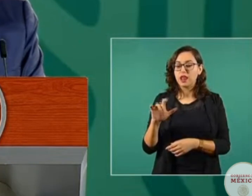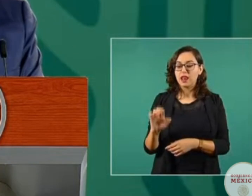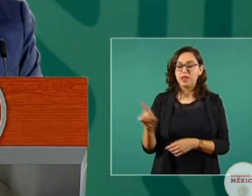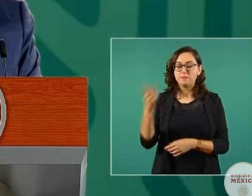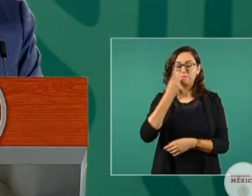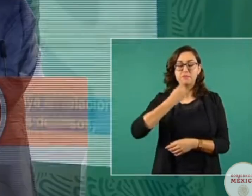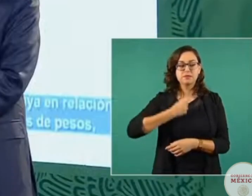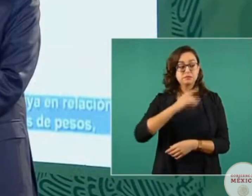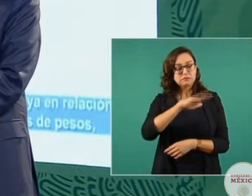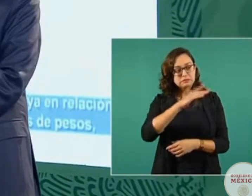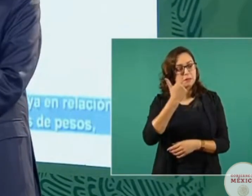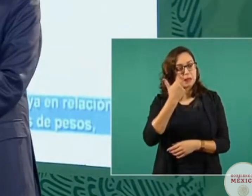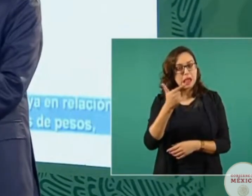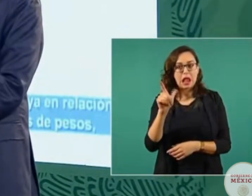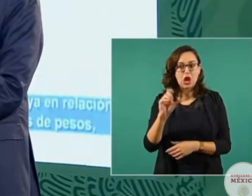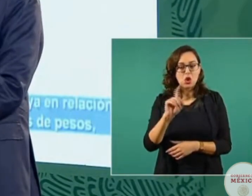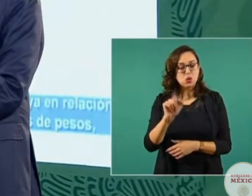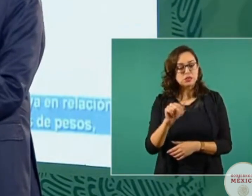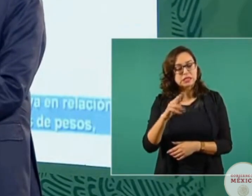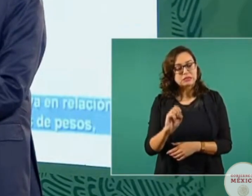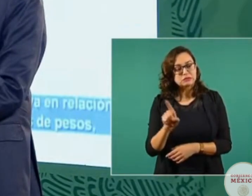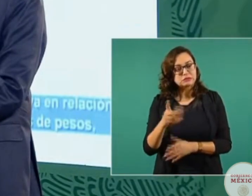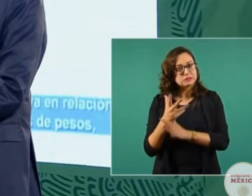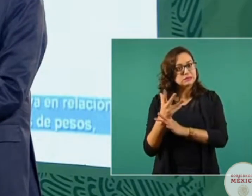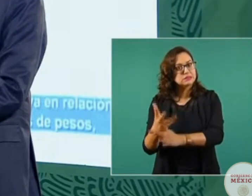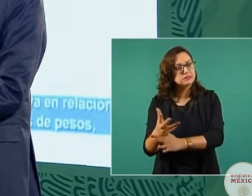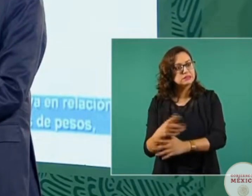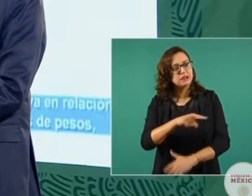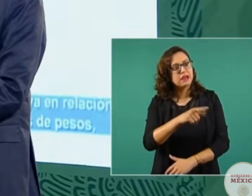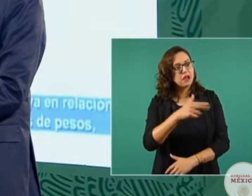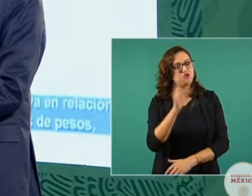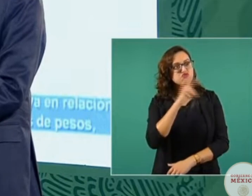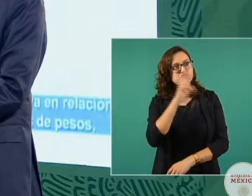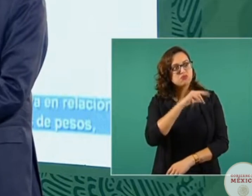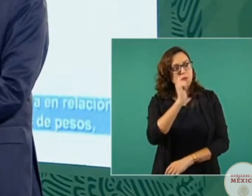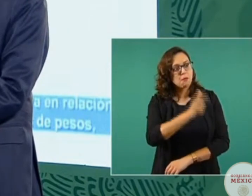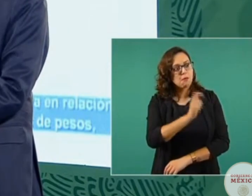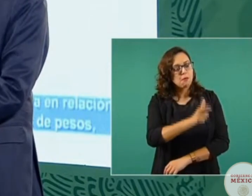Lozano, de que usted recibe dinero